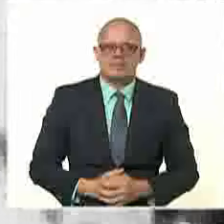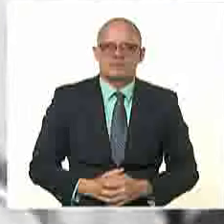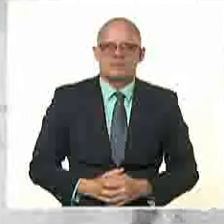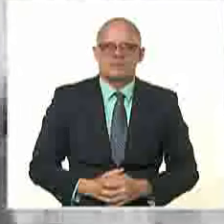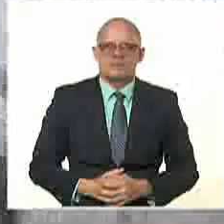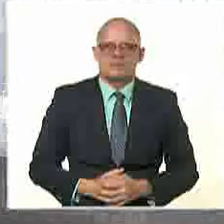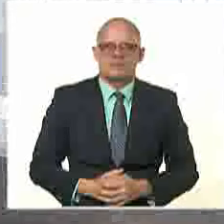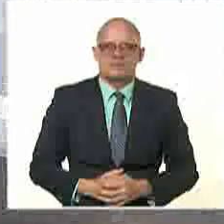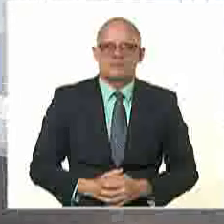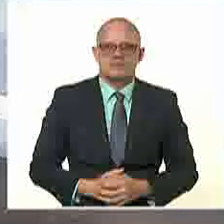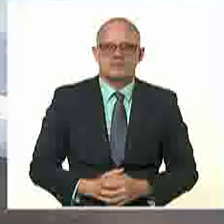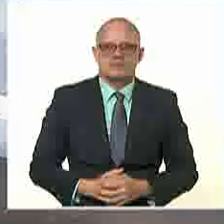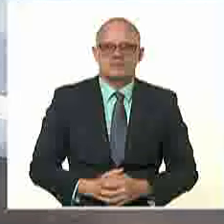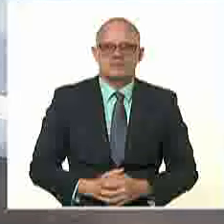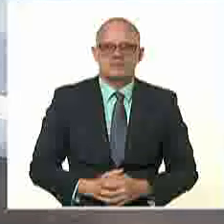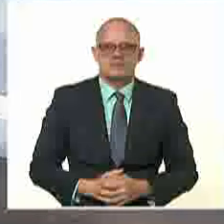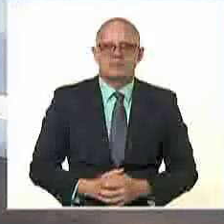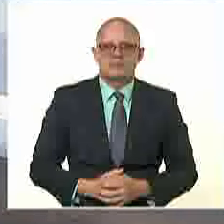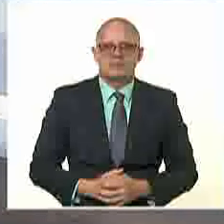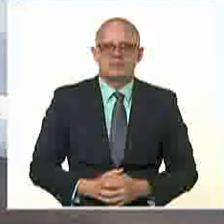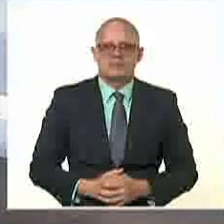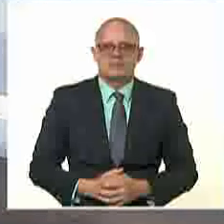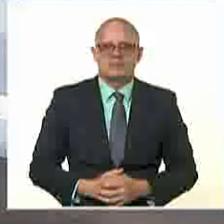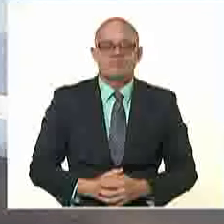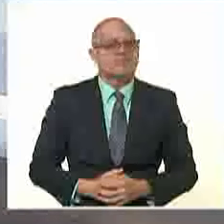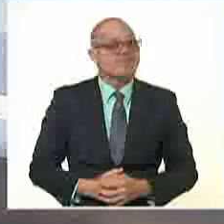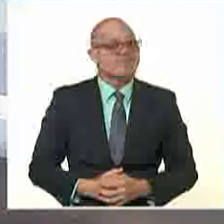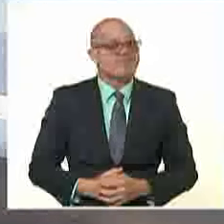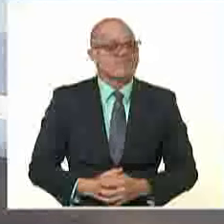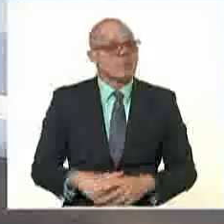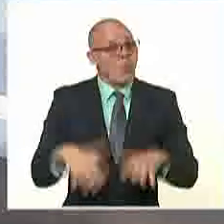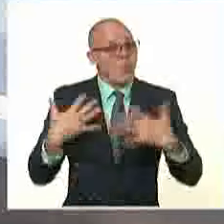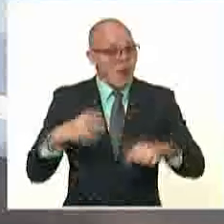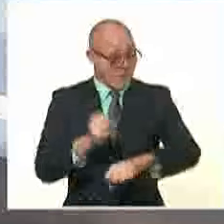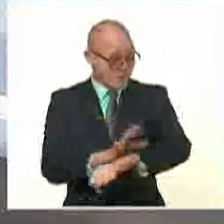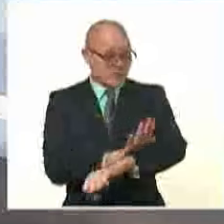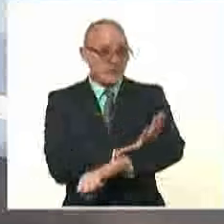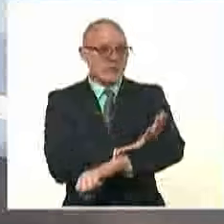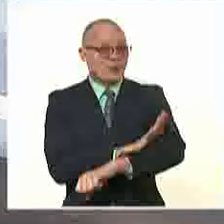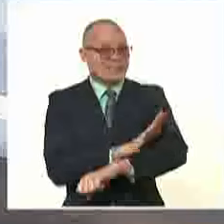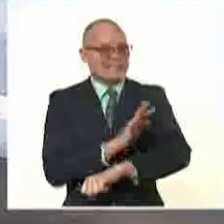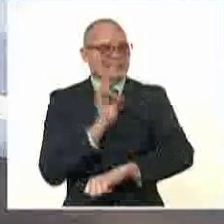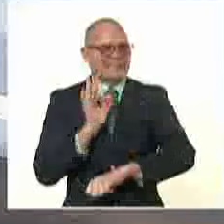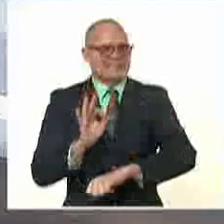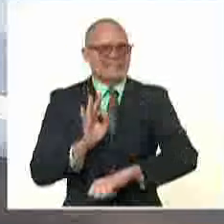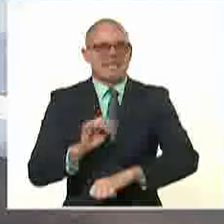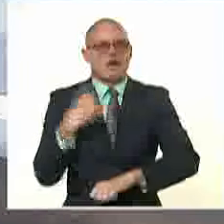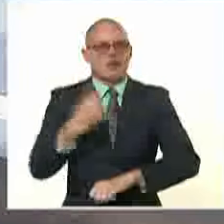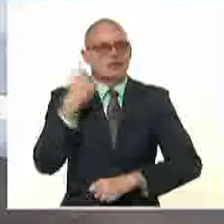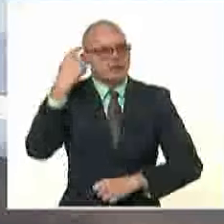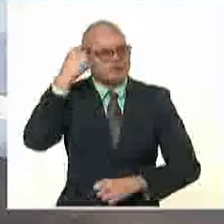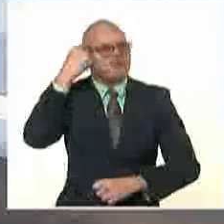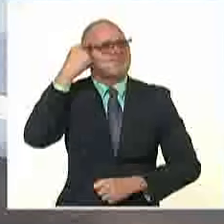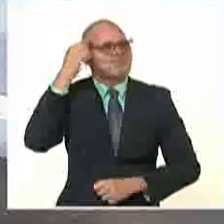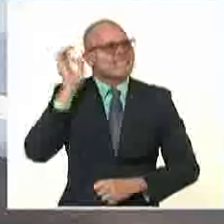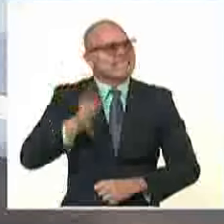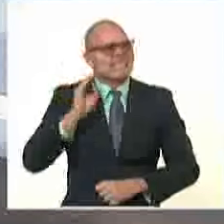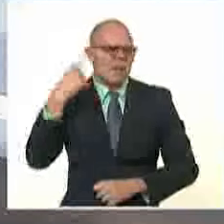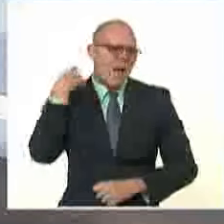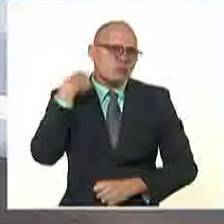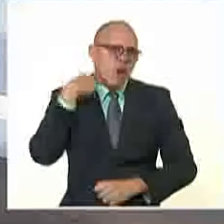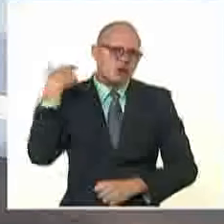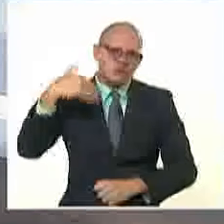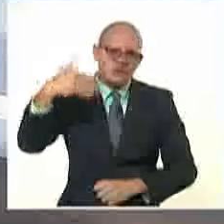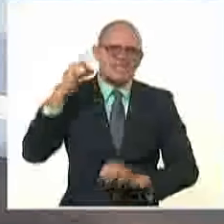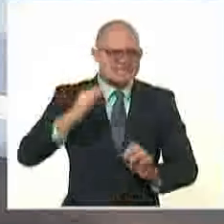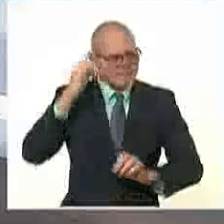Noticias. Sin duda una de las gestas más grandes del deporte cubano y que siempre debemos recordar, pasen los años que pasen.